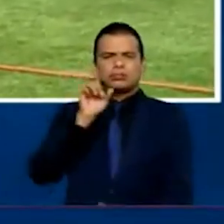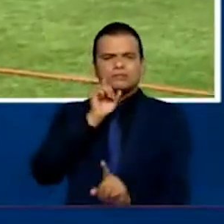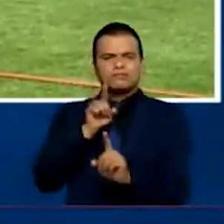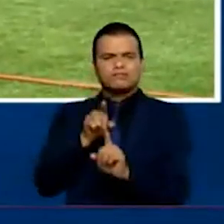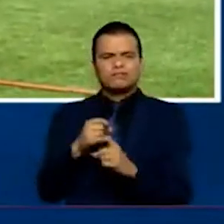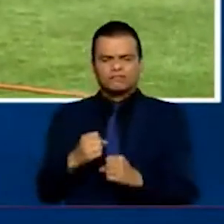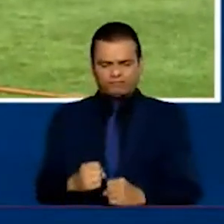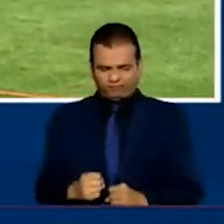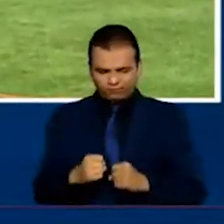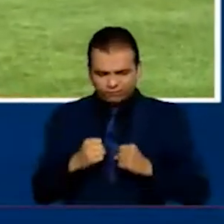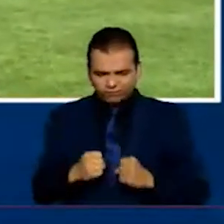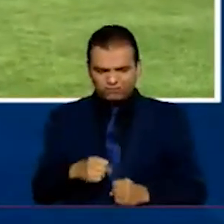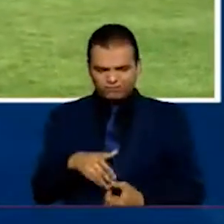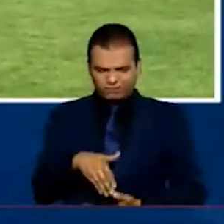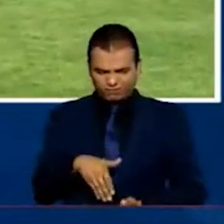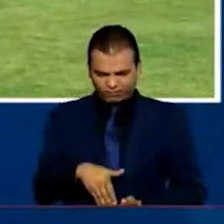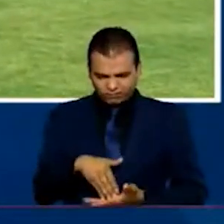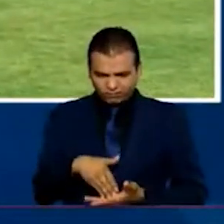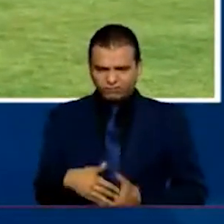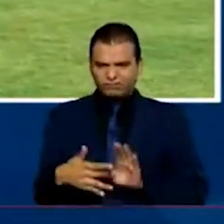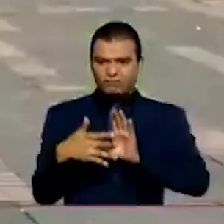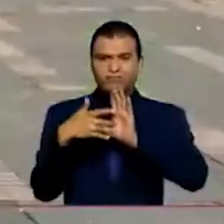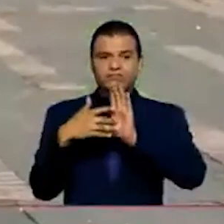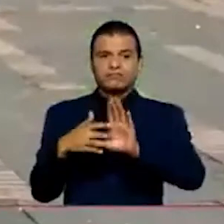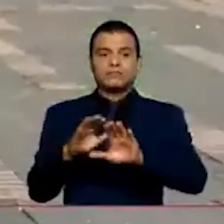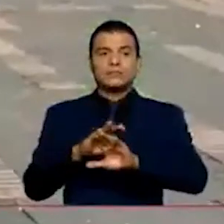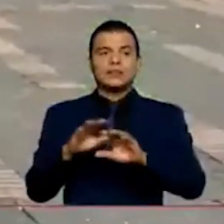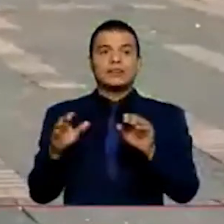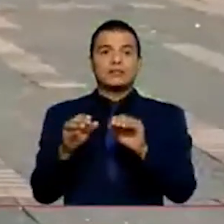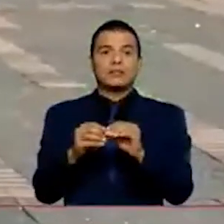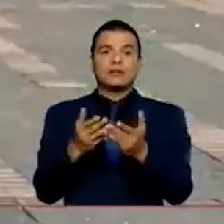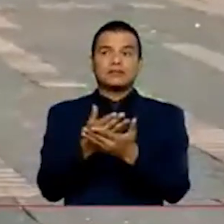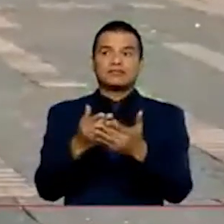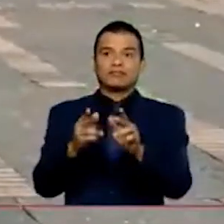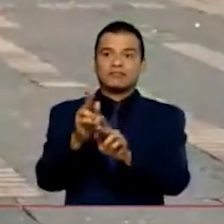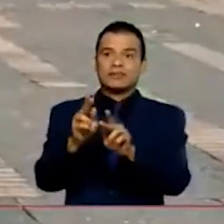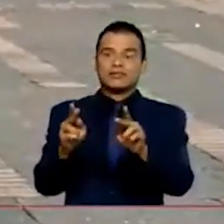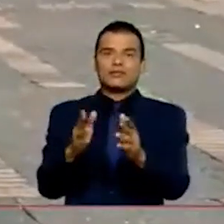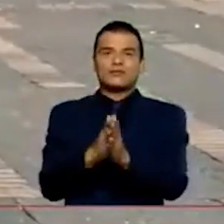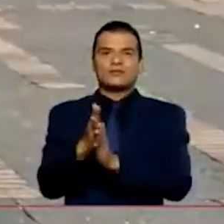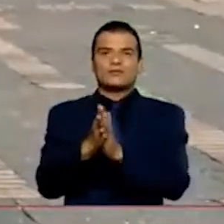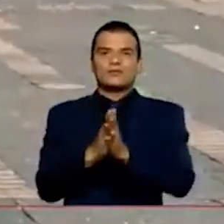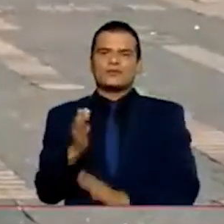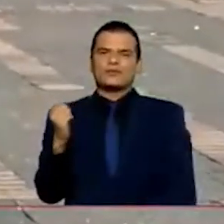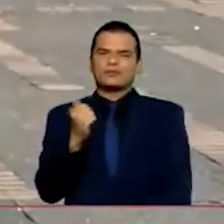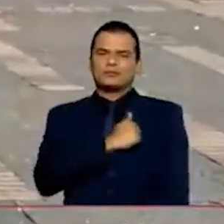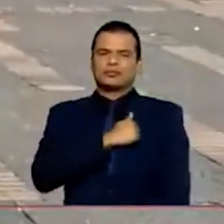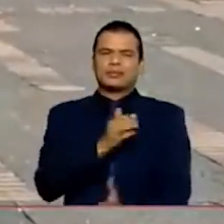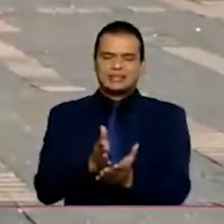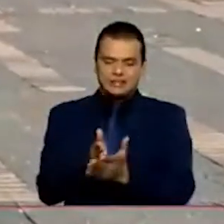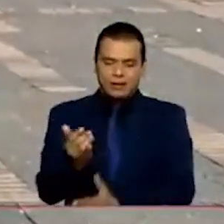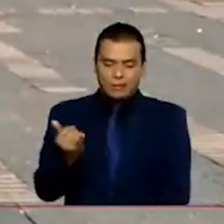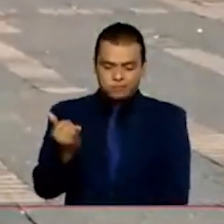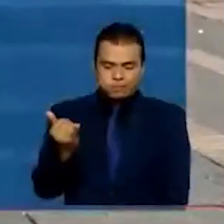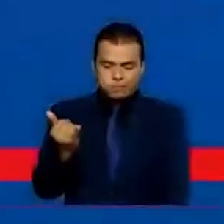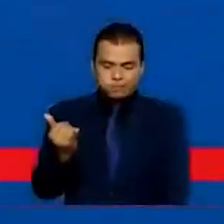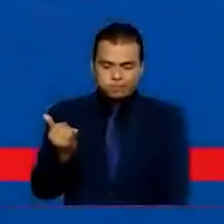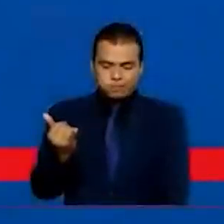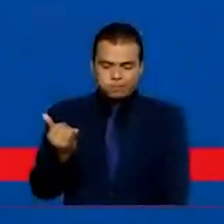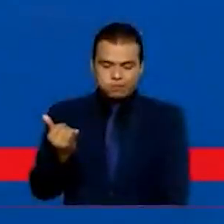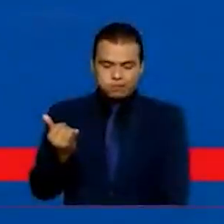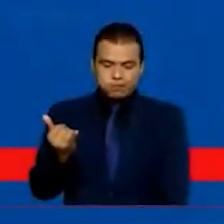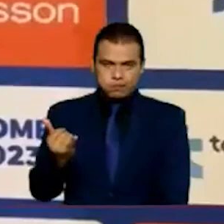afianzando la idea y el estilo de juego, pero además para seguir enamorando a la hinchada que ha acompañado a la tricolor durante todo el campeonato.